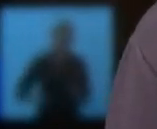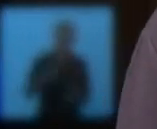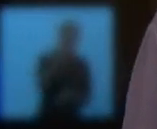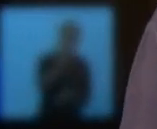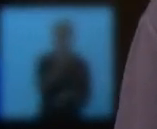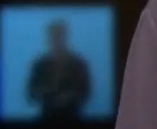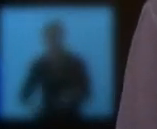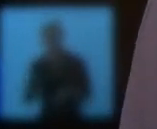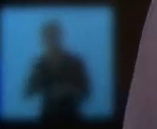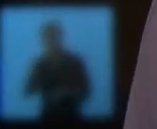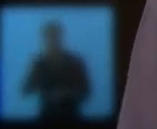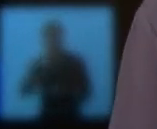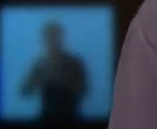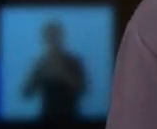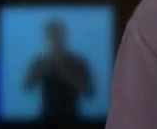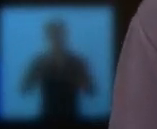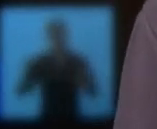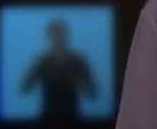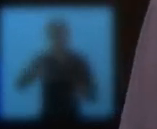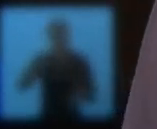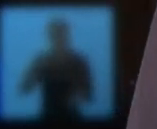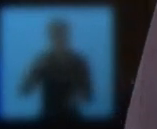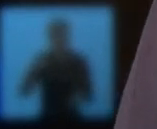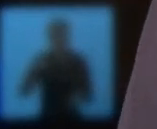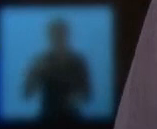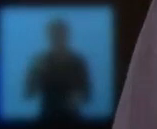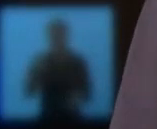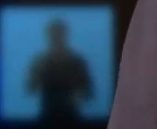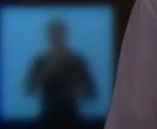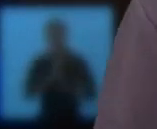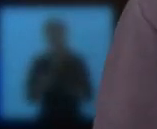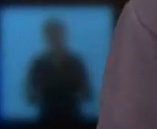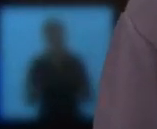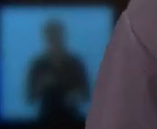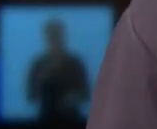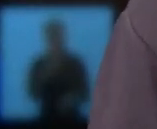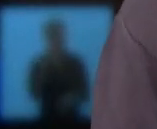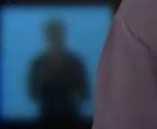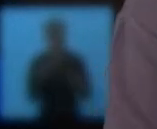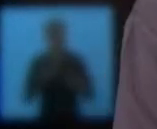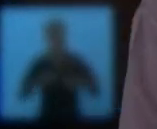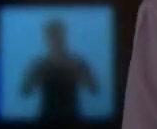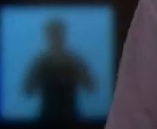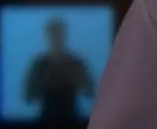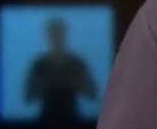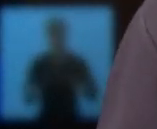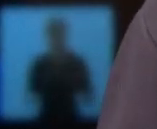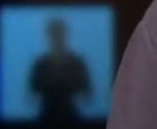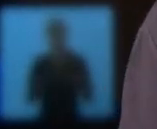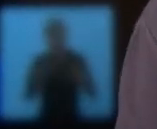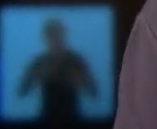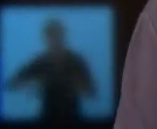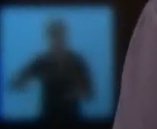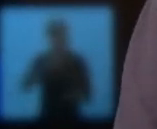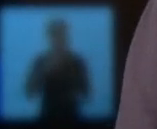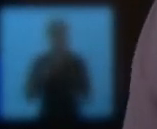todo el debate. Sí. En ese sentido creo que los puede llegar a perjudicar, pero como no tienen una atracción de votos tan importante, en el caso de Gómez Centurión es difícil saber qué es lo